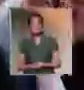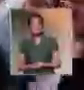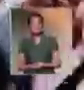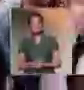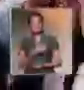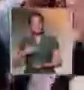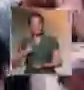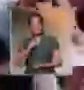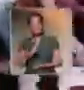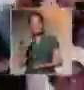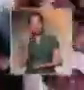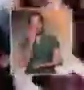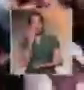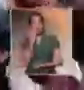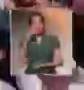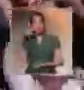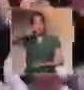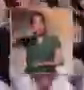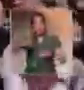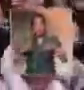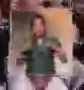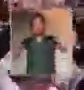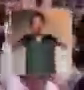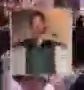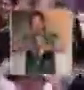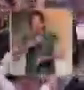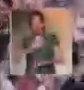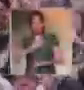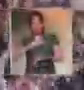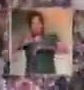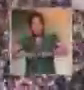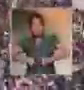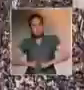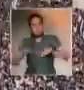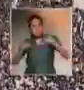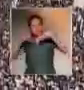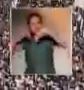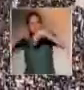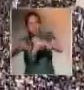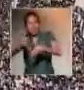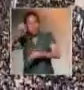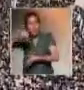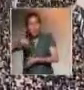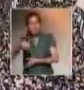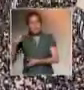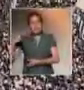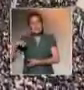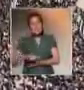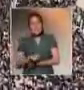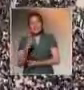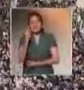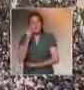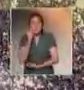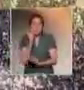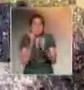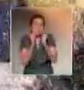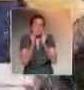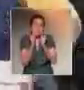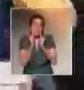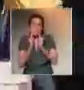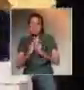a las madres que hoy enterraron sus hijos, a quienes hoy tienen sus ojos llenos de